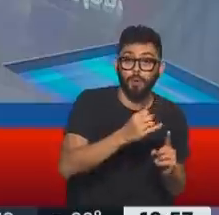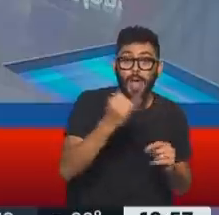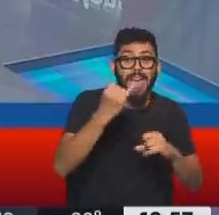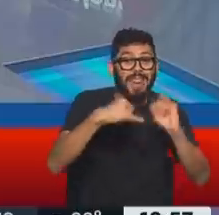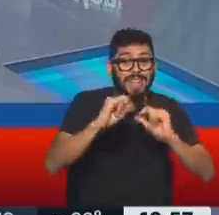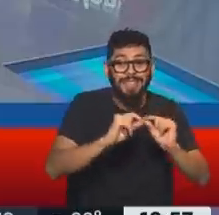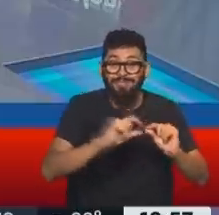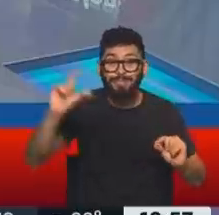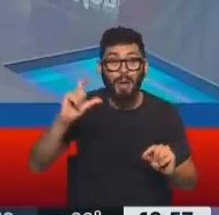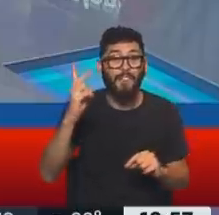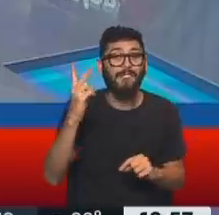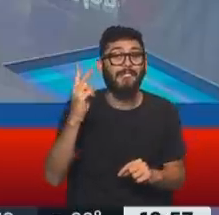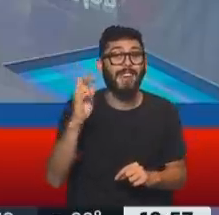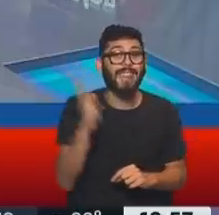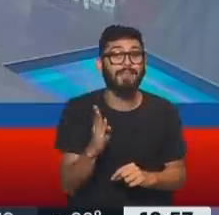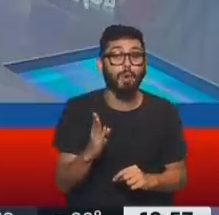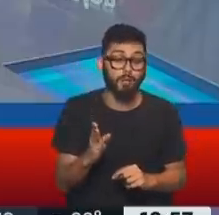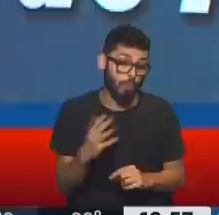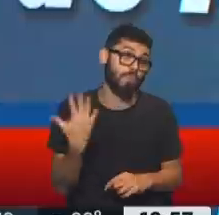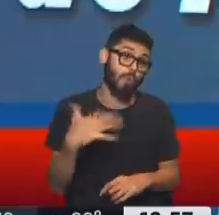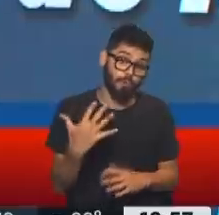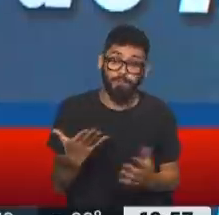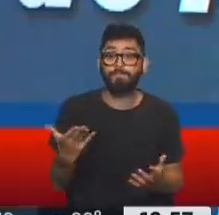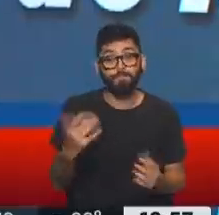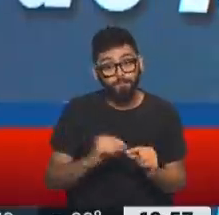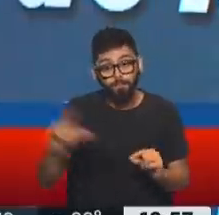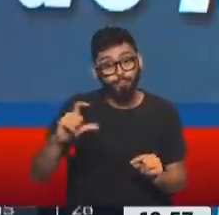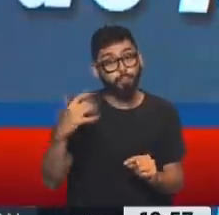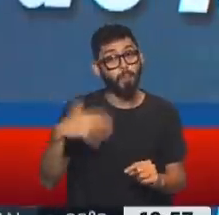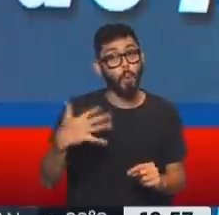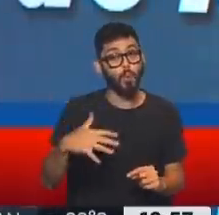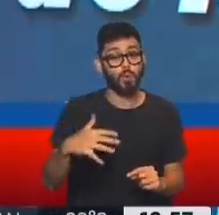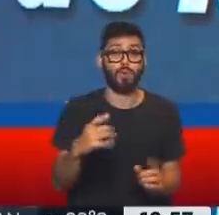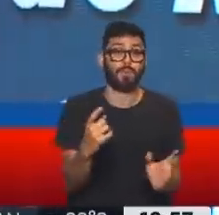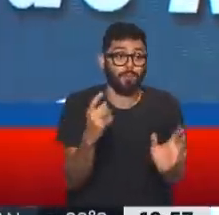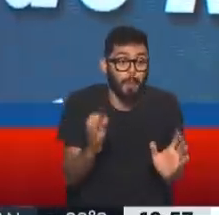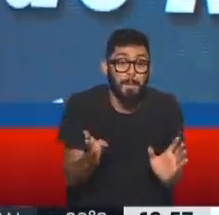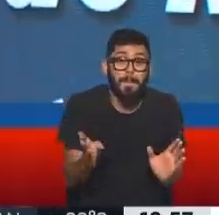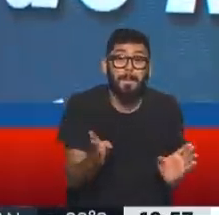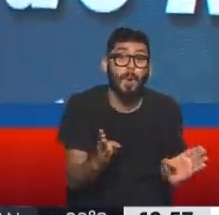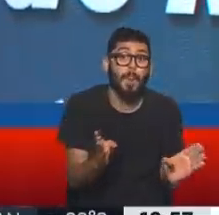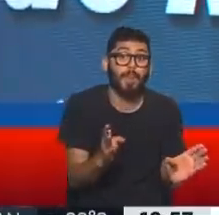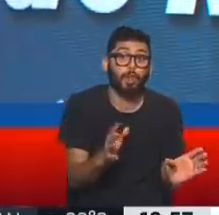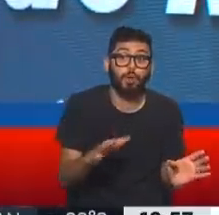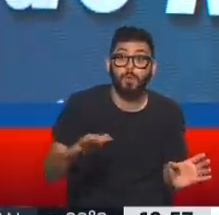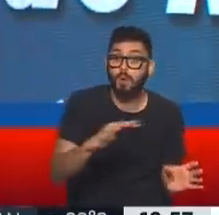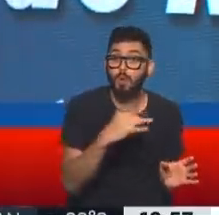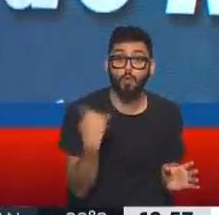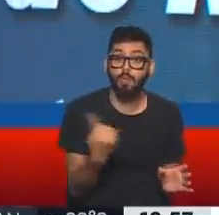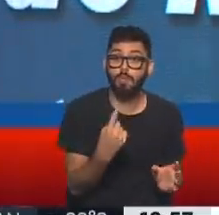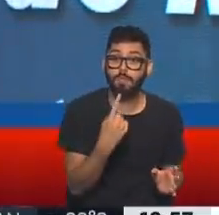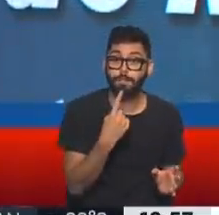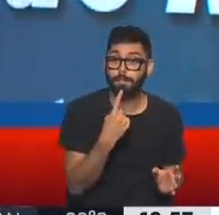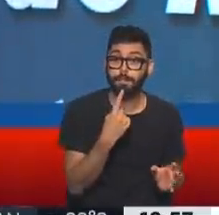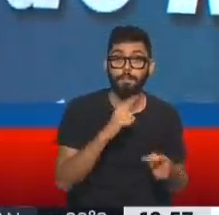cuánto va no hasta el 20 por ciento es en observada antes antes tante considerable en un contexto de incertidumbre donde la realidad